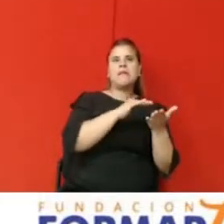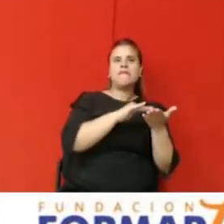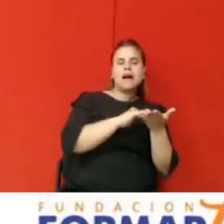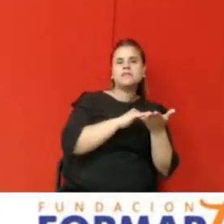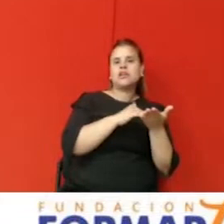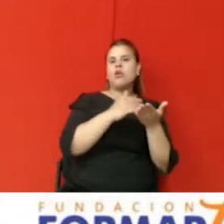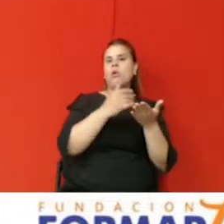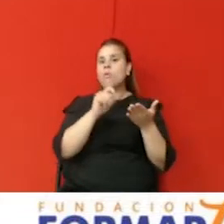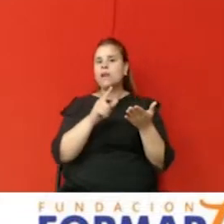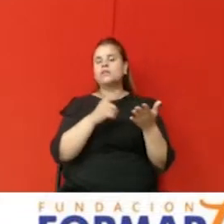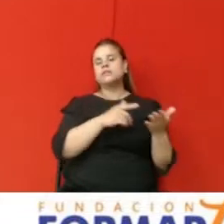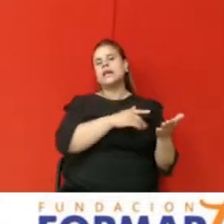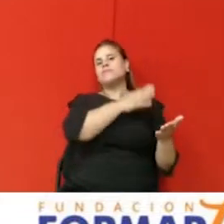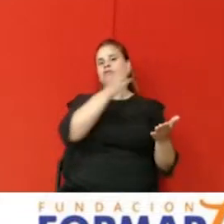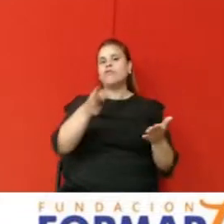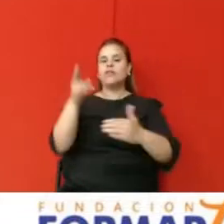lo tuvimos que asistir.